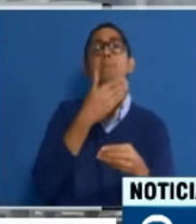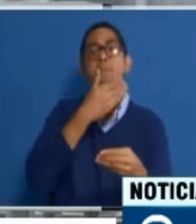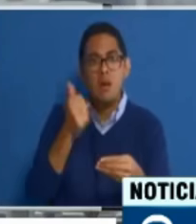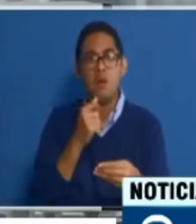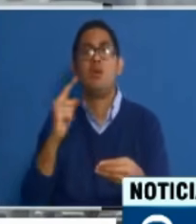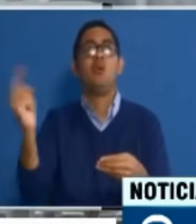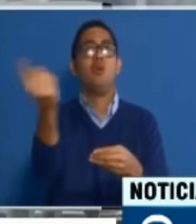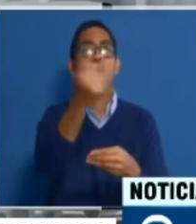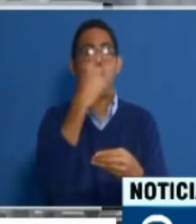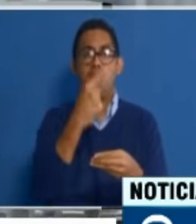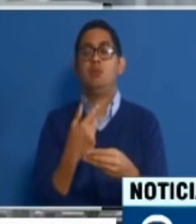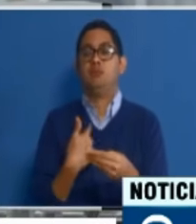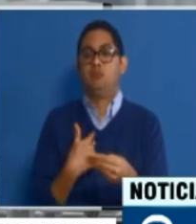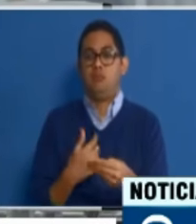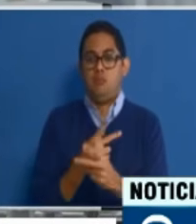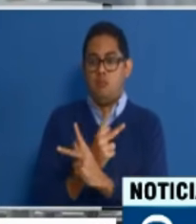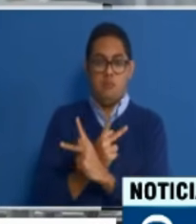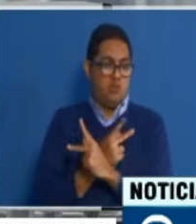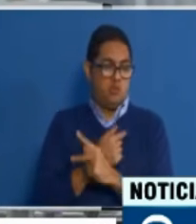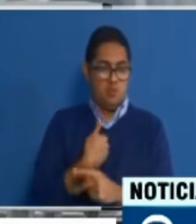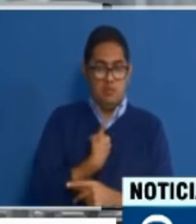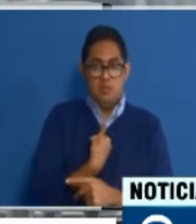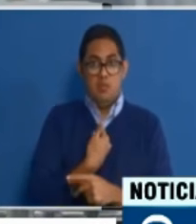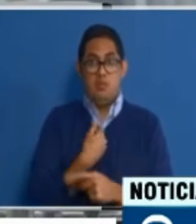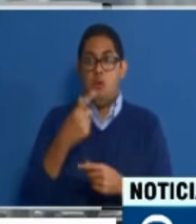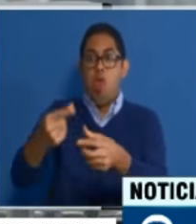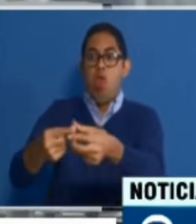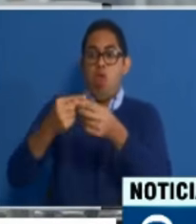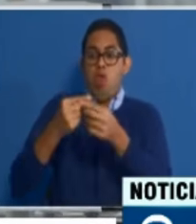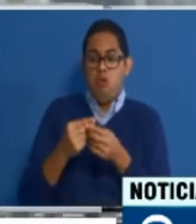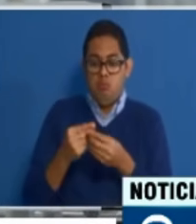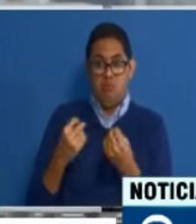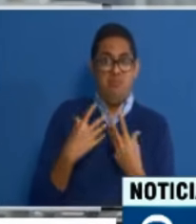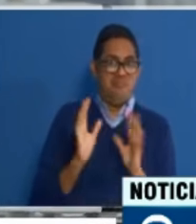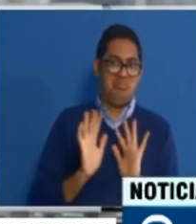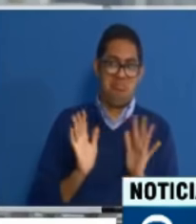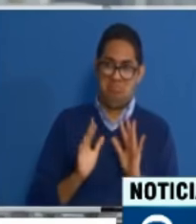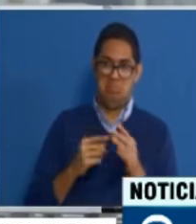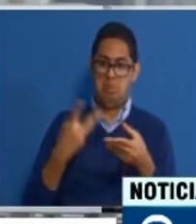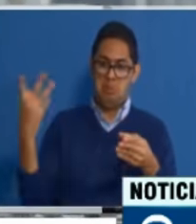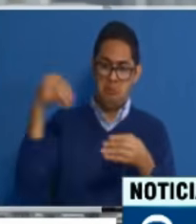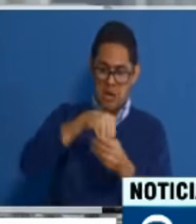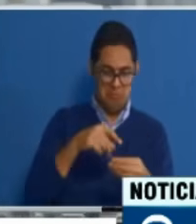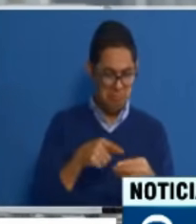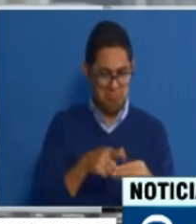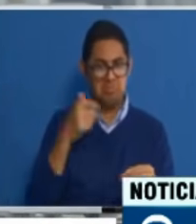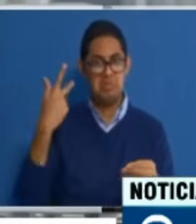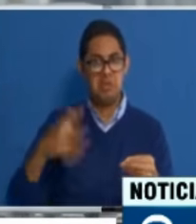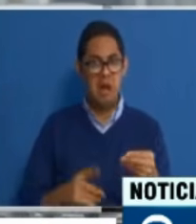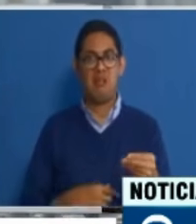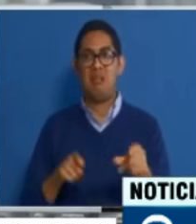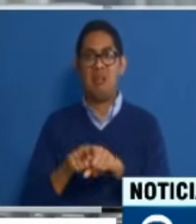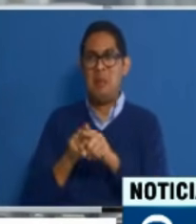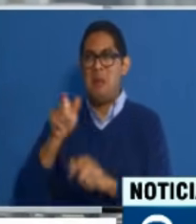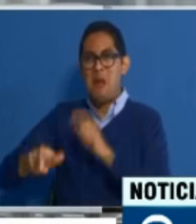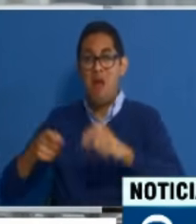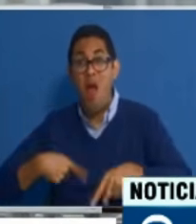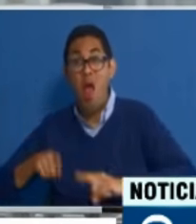y sanitaria. Tendrá mayor cobertura de beneficiarios, con menos recursos de